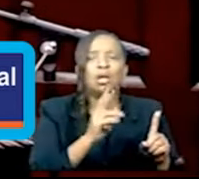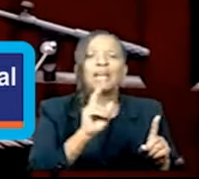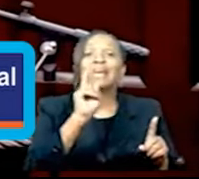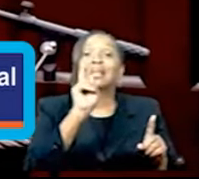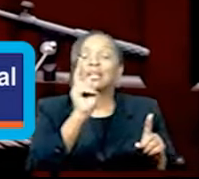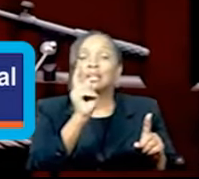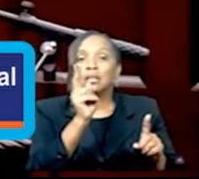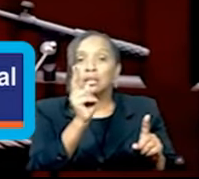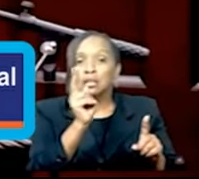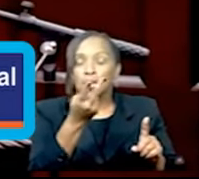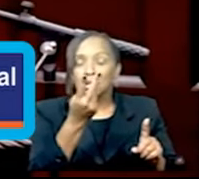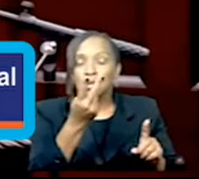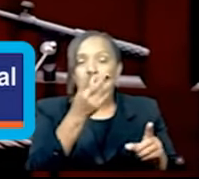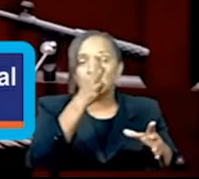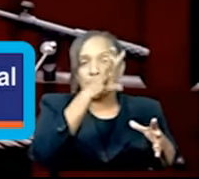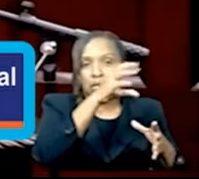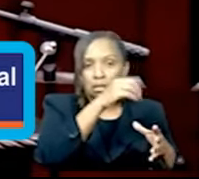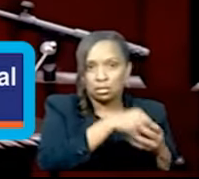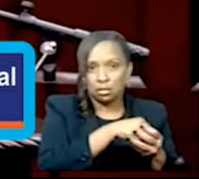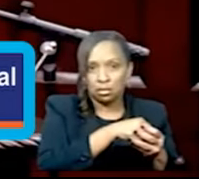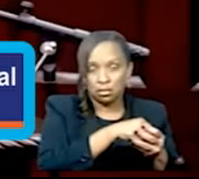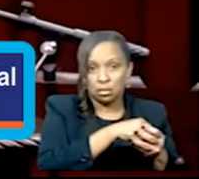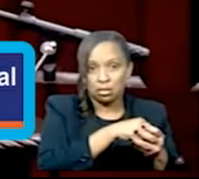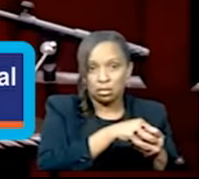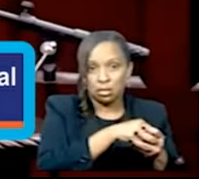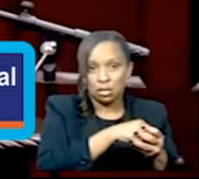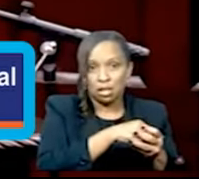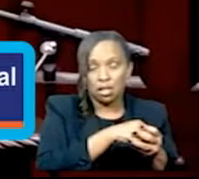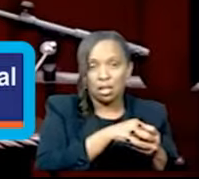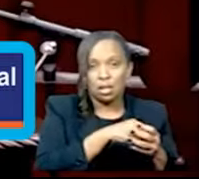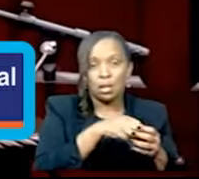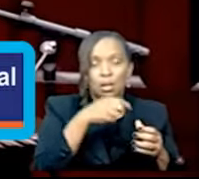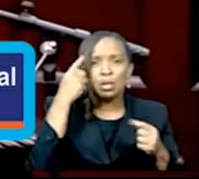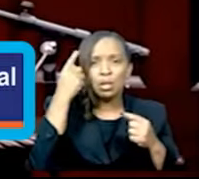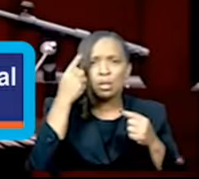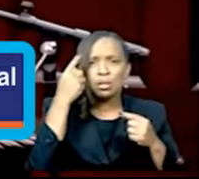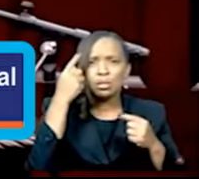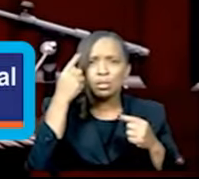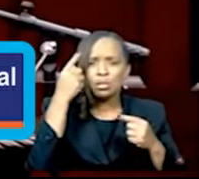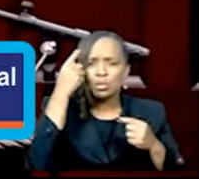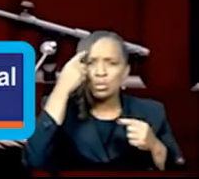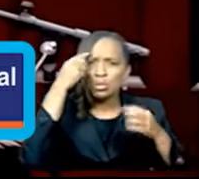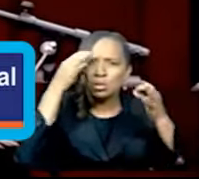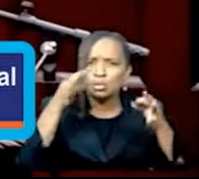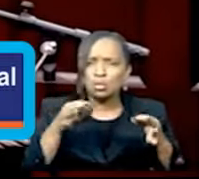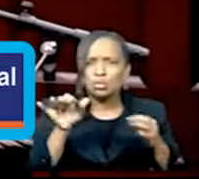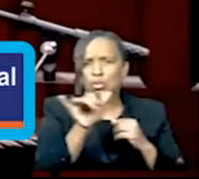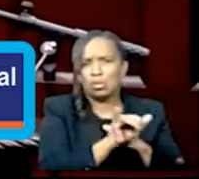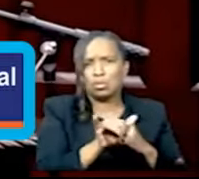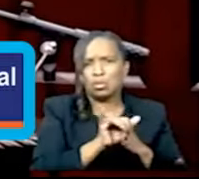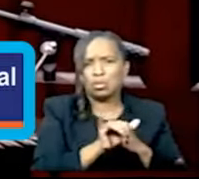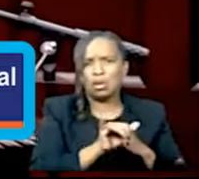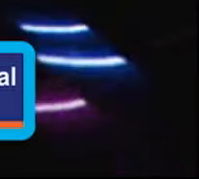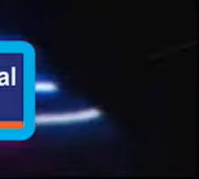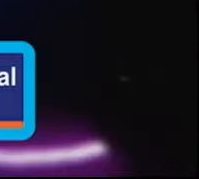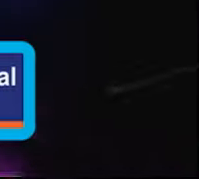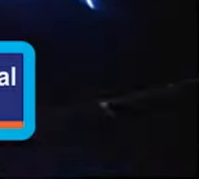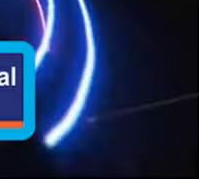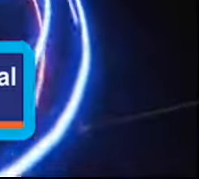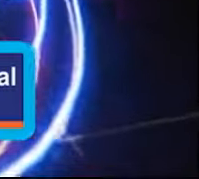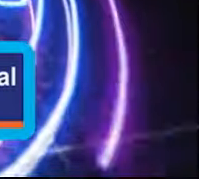cual entiendo que debemos quitarle un miembro a la Suprema Corte de Justicia y sumársela al Tribunal Constitucional.